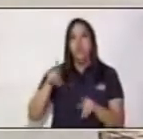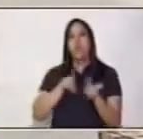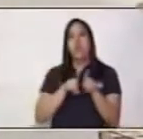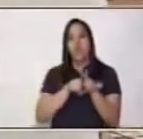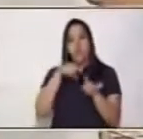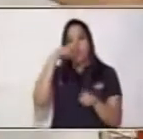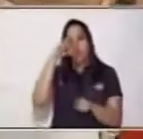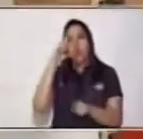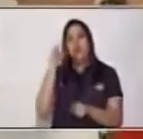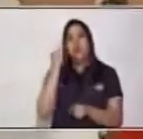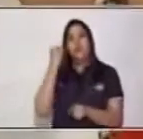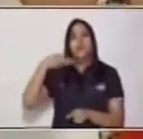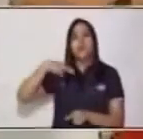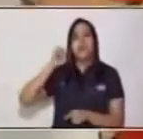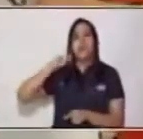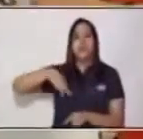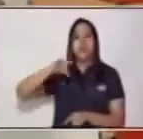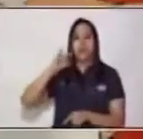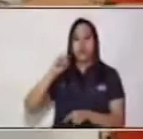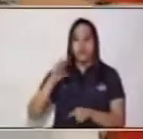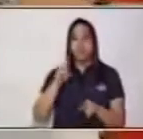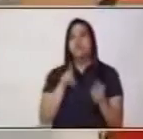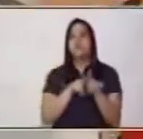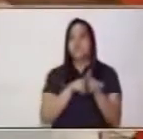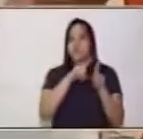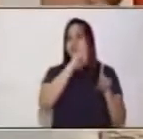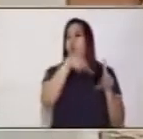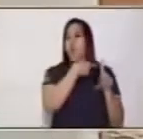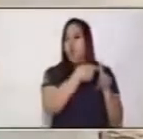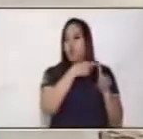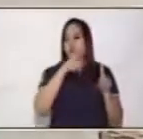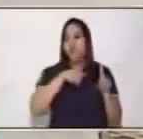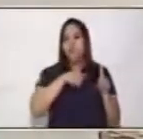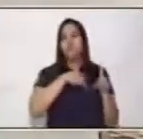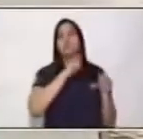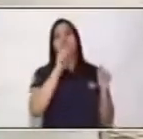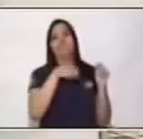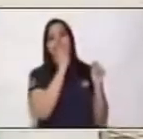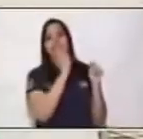respuesta correspondiente para una suma de cubos perfectos.